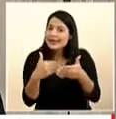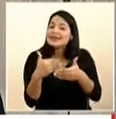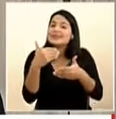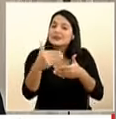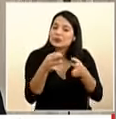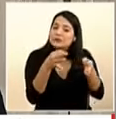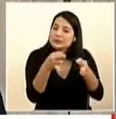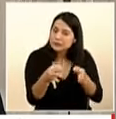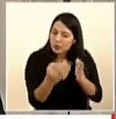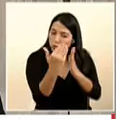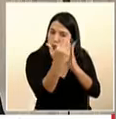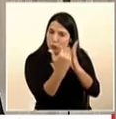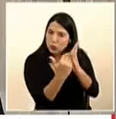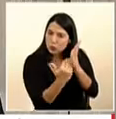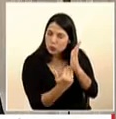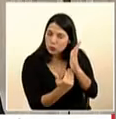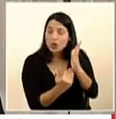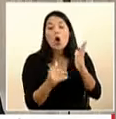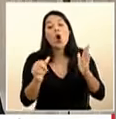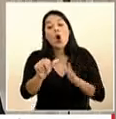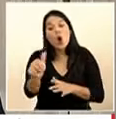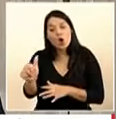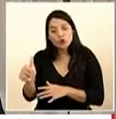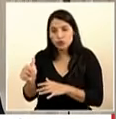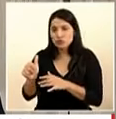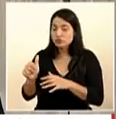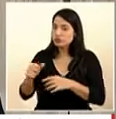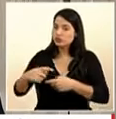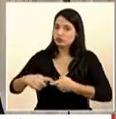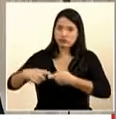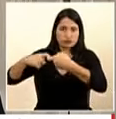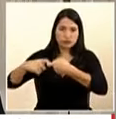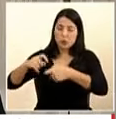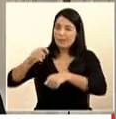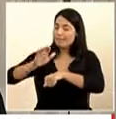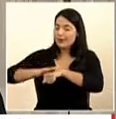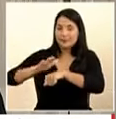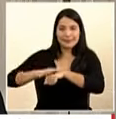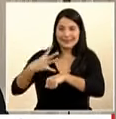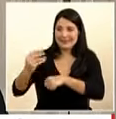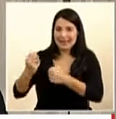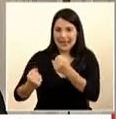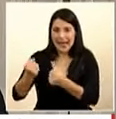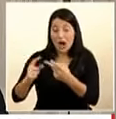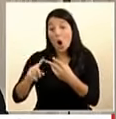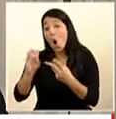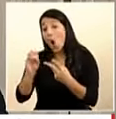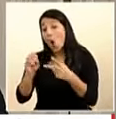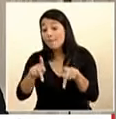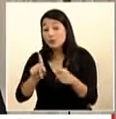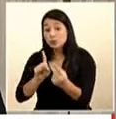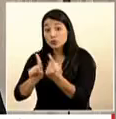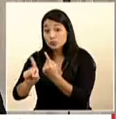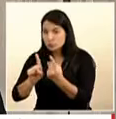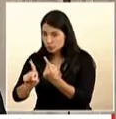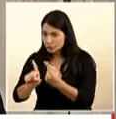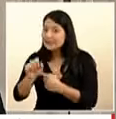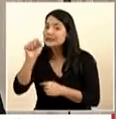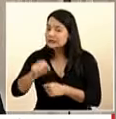la directriz se suspende la circulación de vehículos y tránsito de personas se garantizará el acceso a supermercados